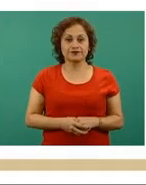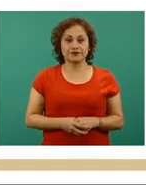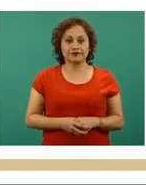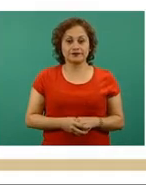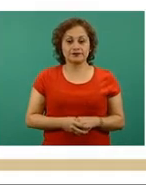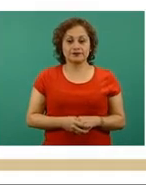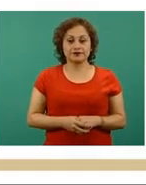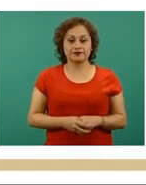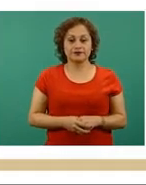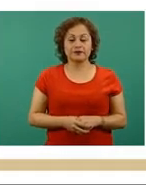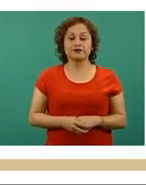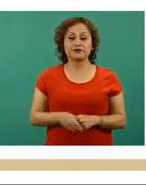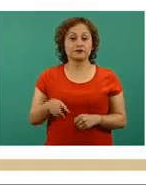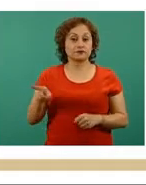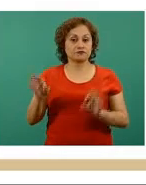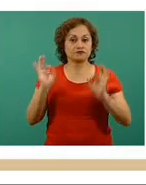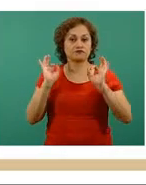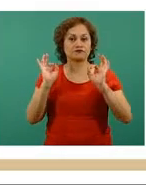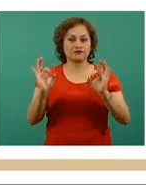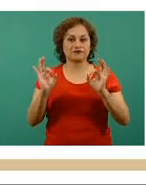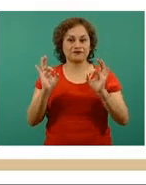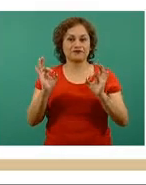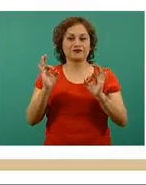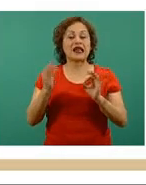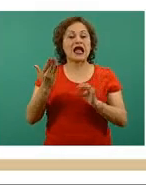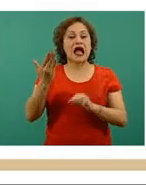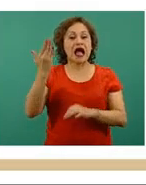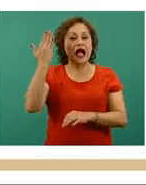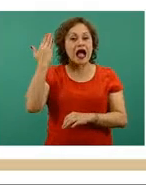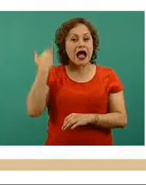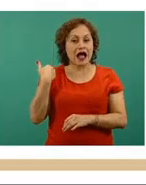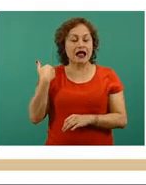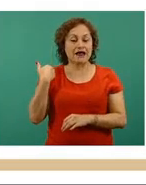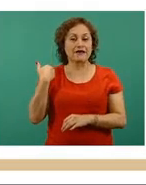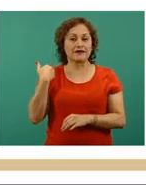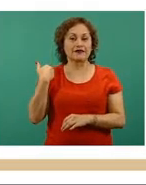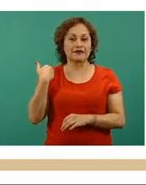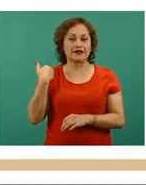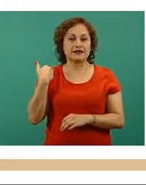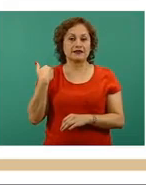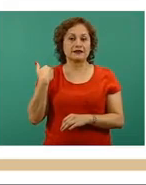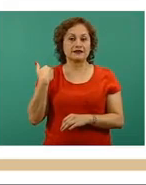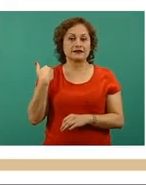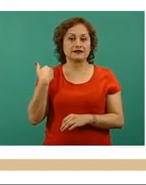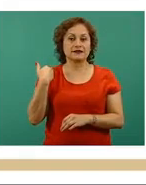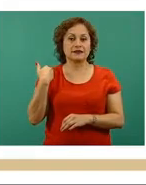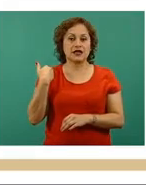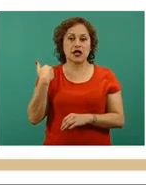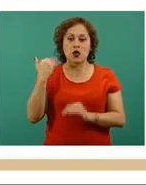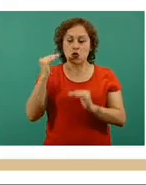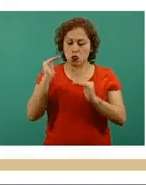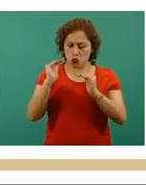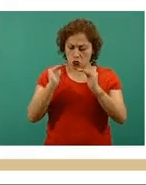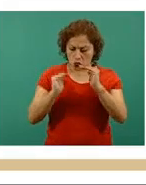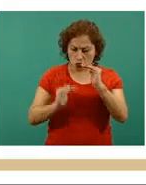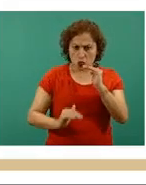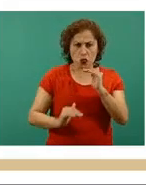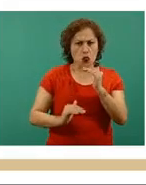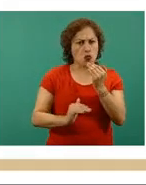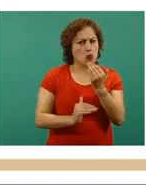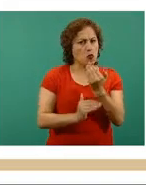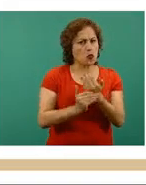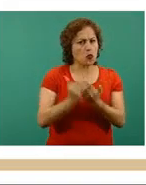alcanza el momento también en donde estábamos prácticamente en el menor reporte, ¿no?, en el que se